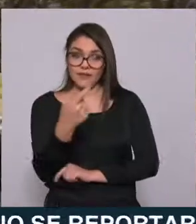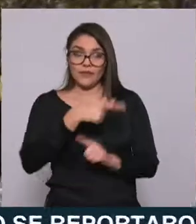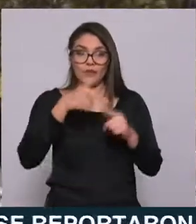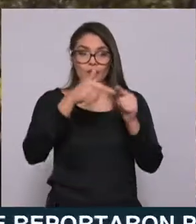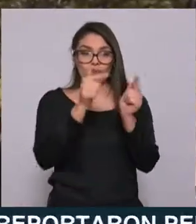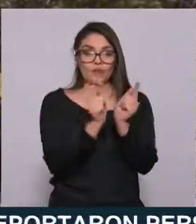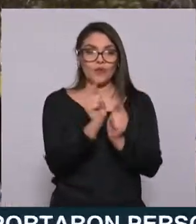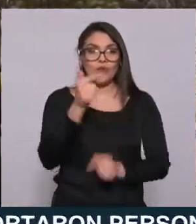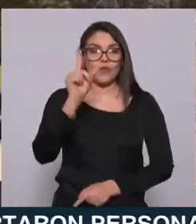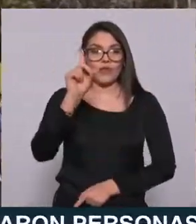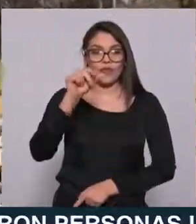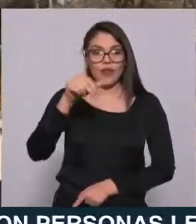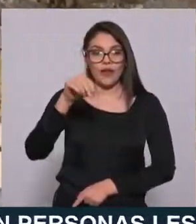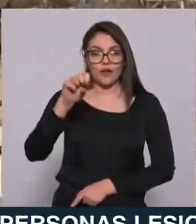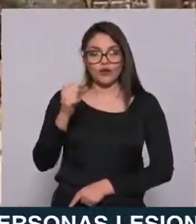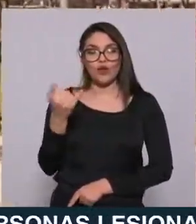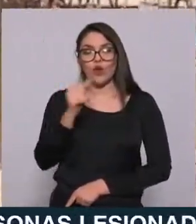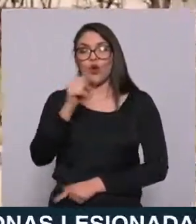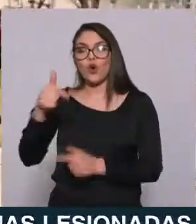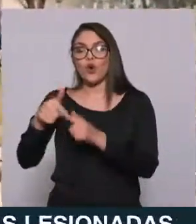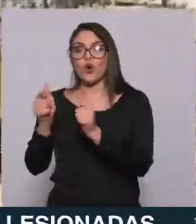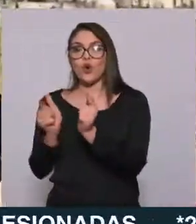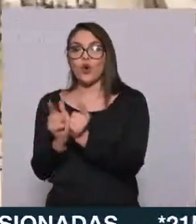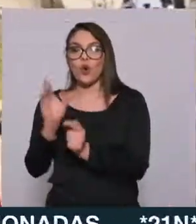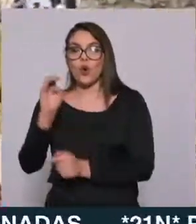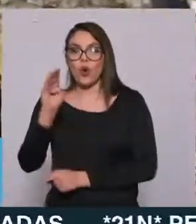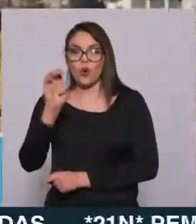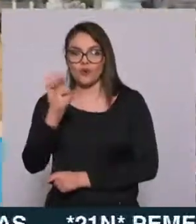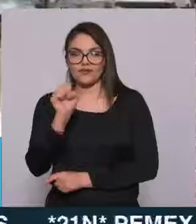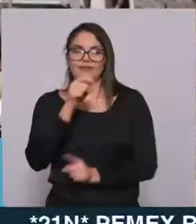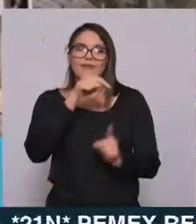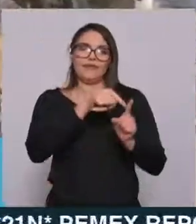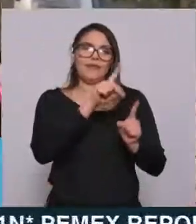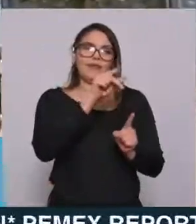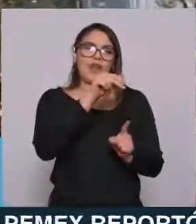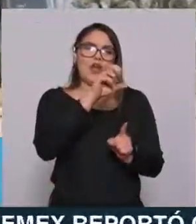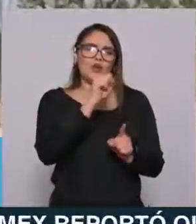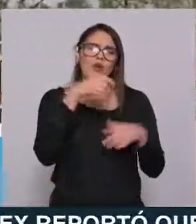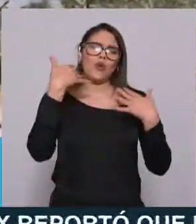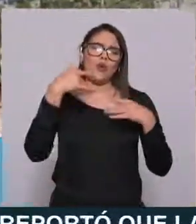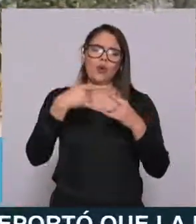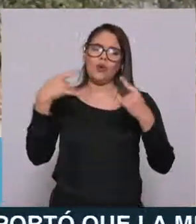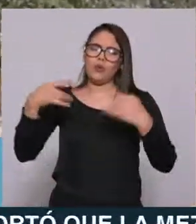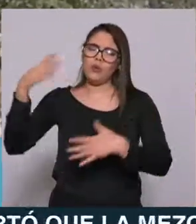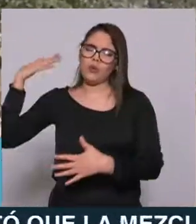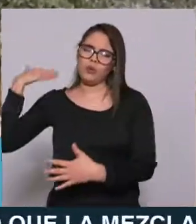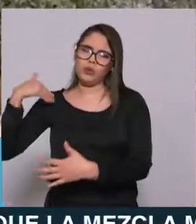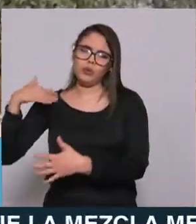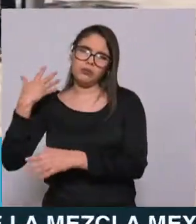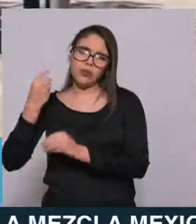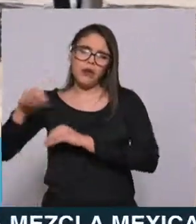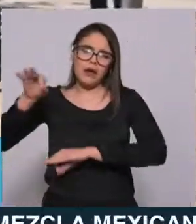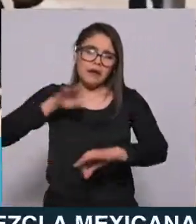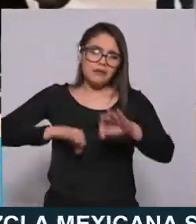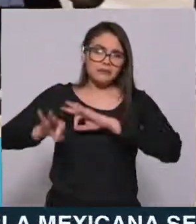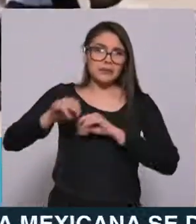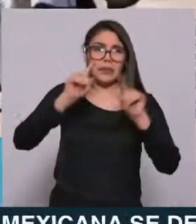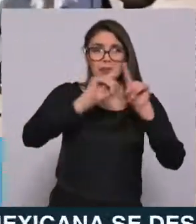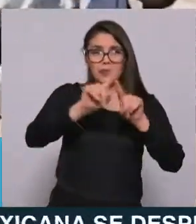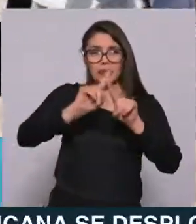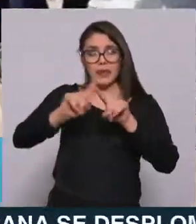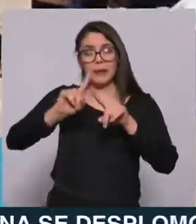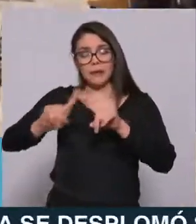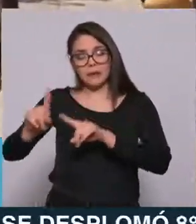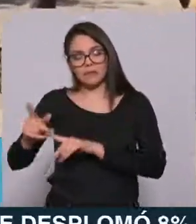quien hizo Reforma 222, Parque Delta, etcétera. Tiene una historia muy larga. Habría que hablar de esos temas también en algún